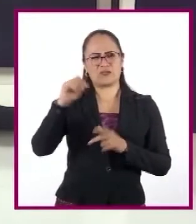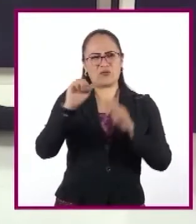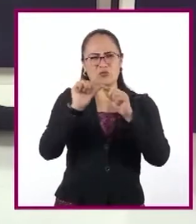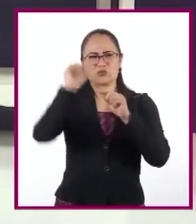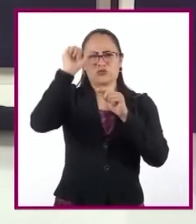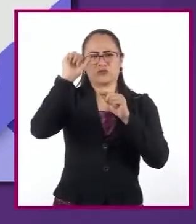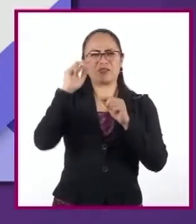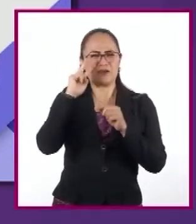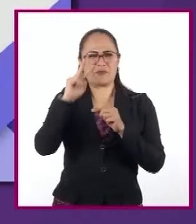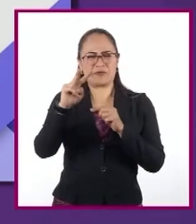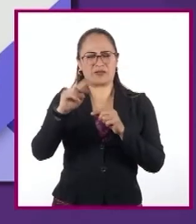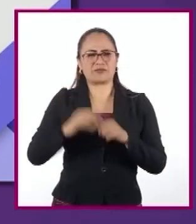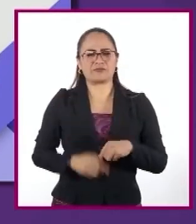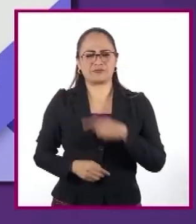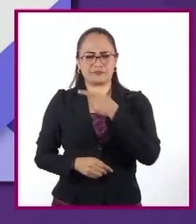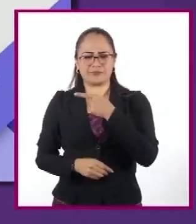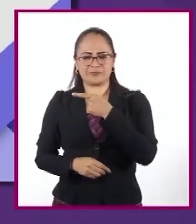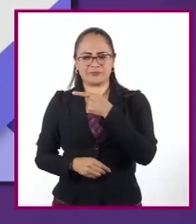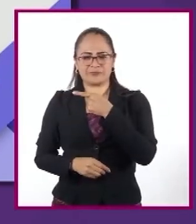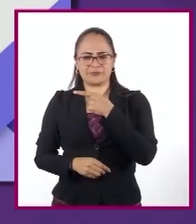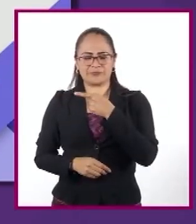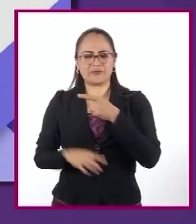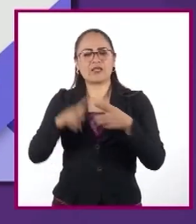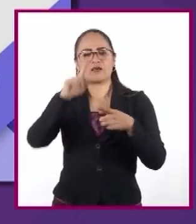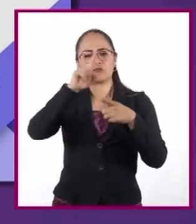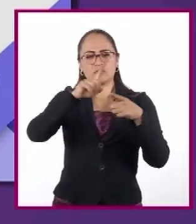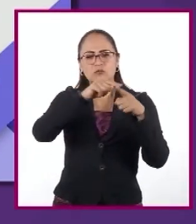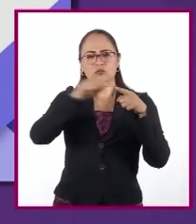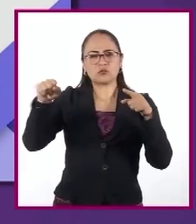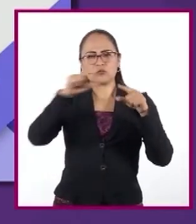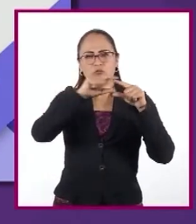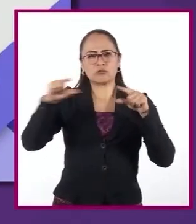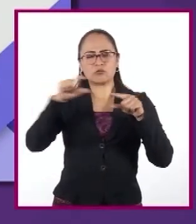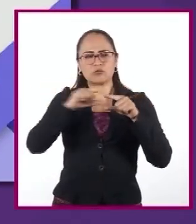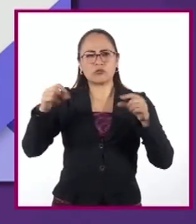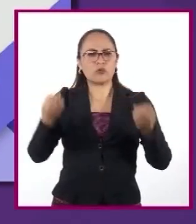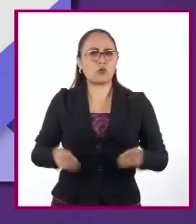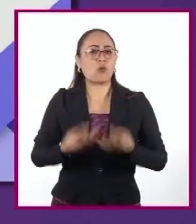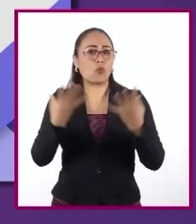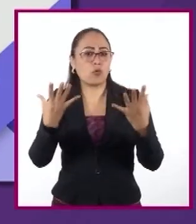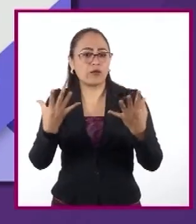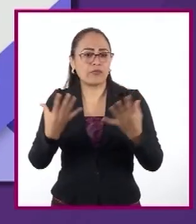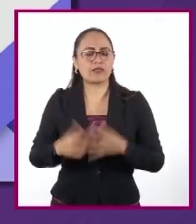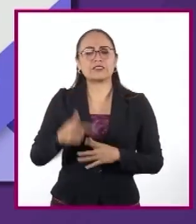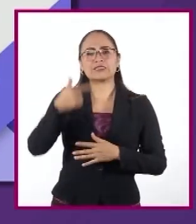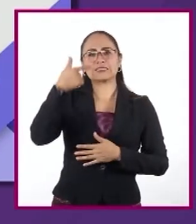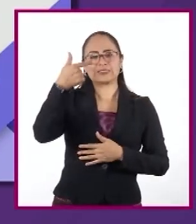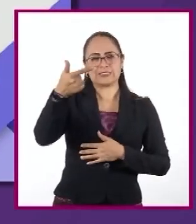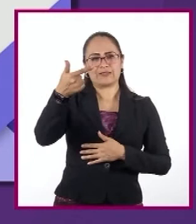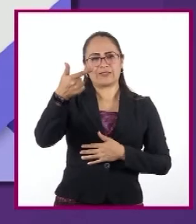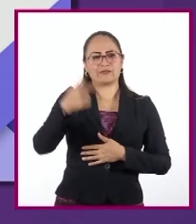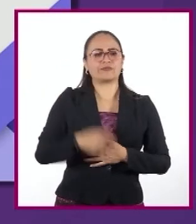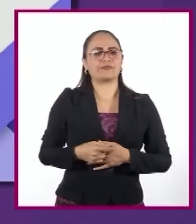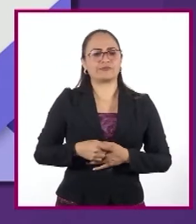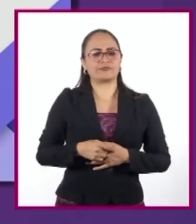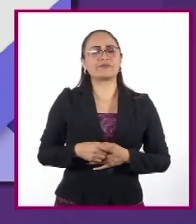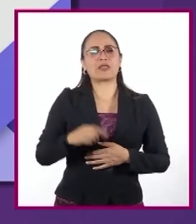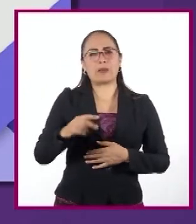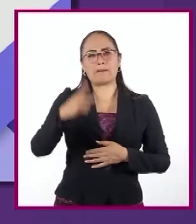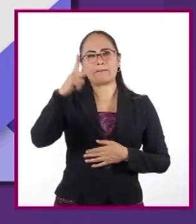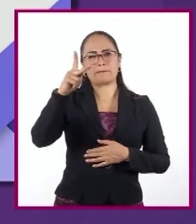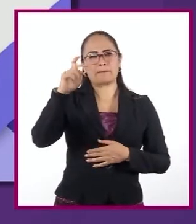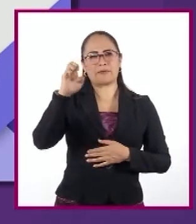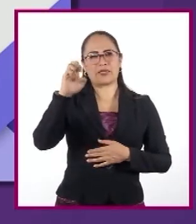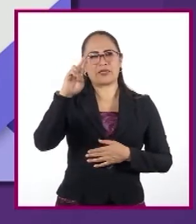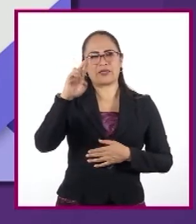tabla periódica. ¿Cuántas filas tiene? Muy bien, son 7 filas horizontales llamadas periodos,